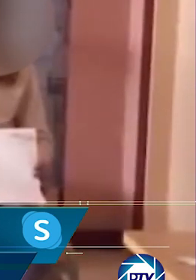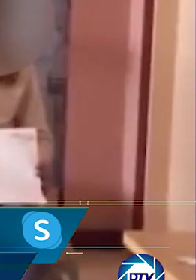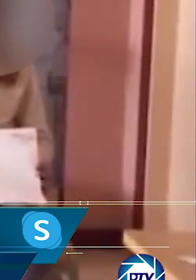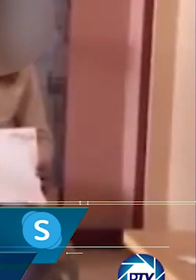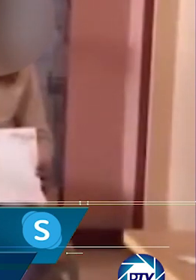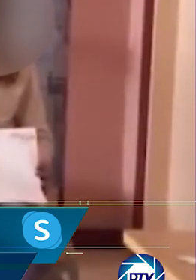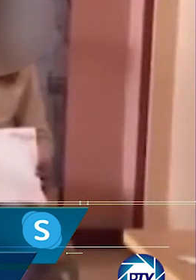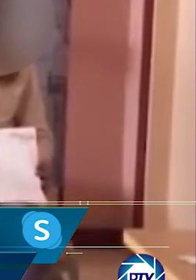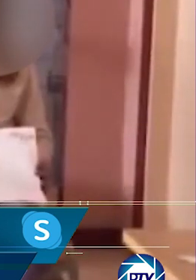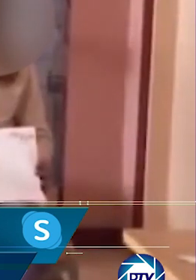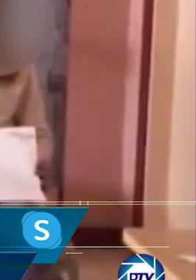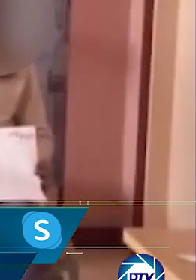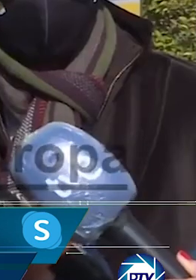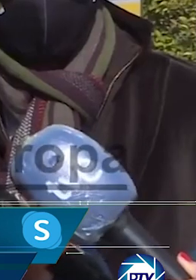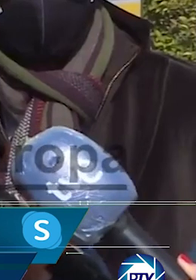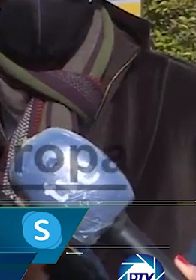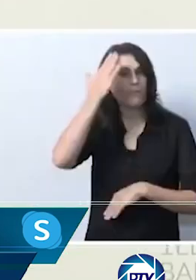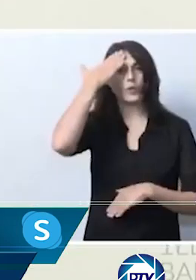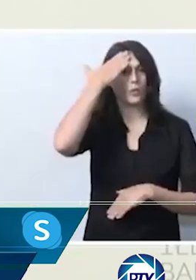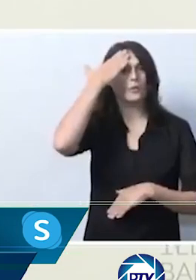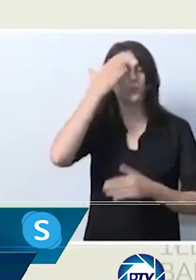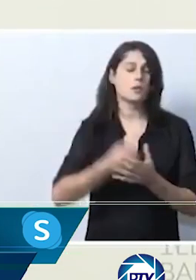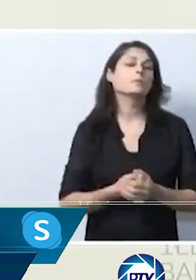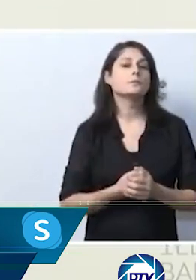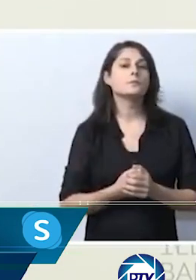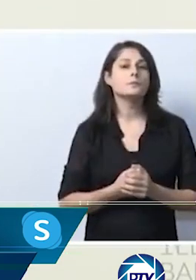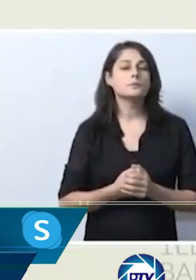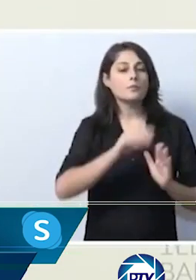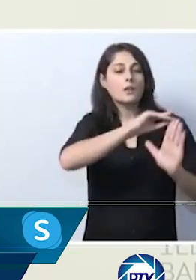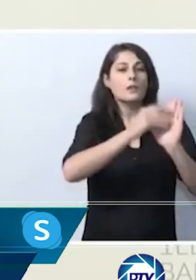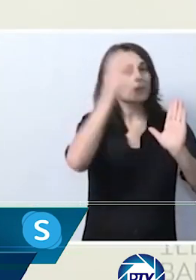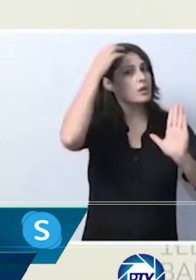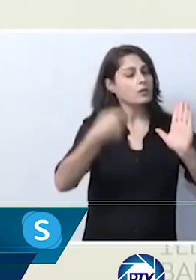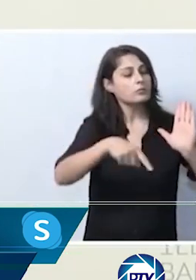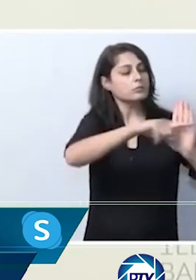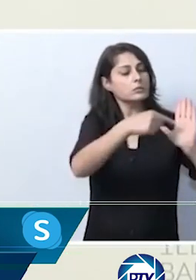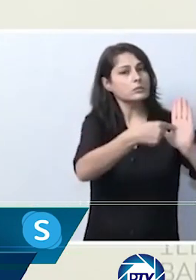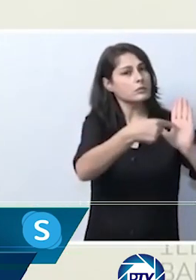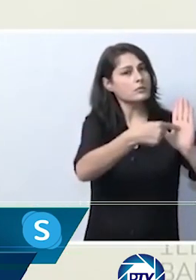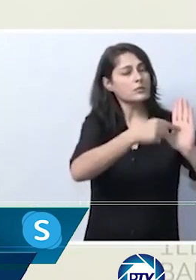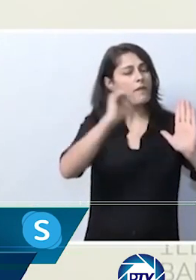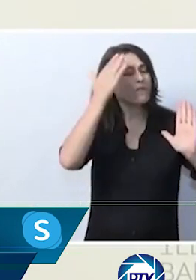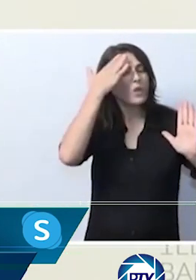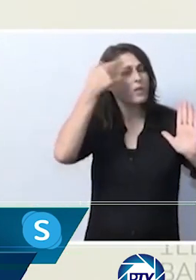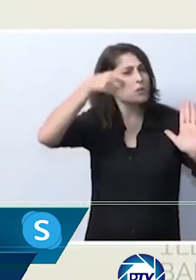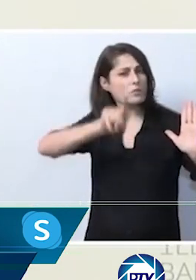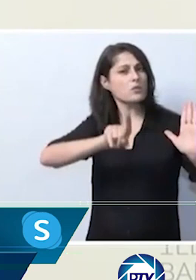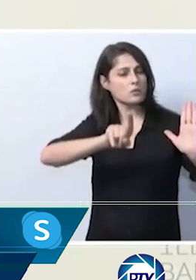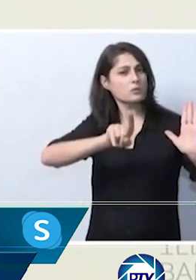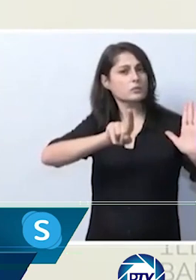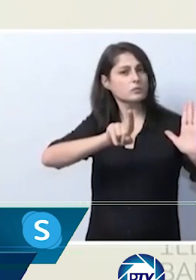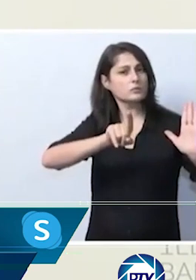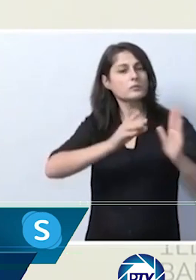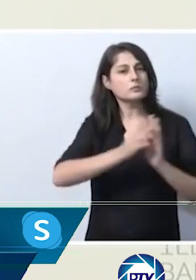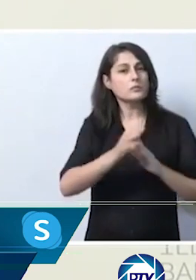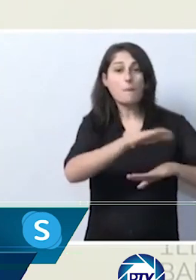somos una comunidad bilingüe y aceptamos la educación bilingüe, como tiene que ser en una comunidad como la nuestra. Pero la